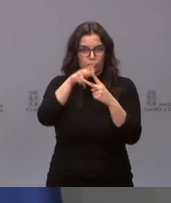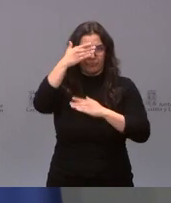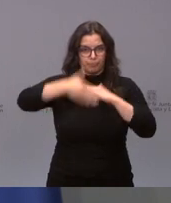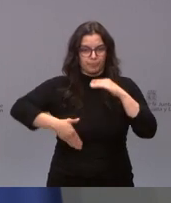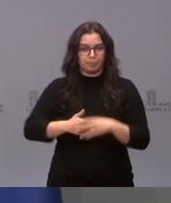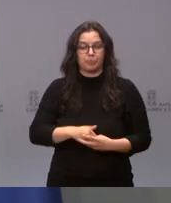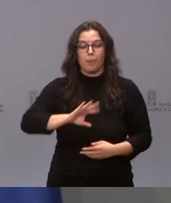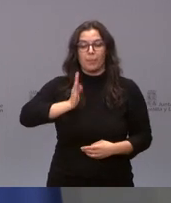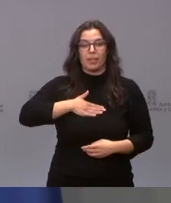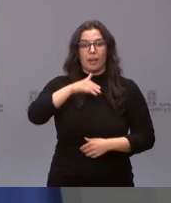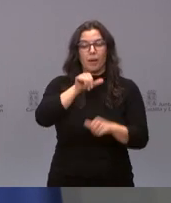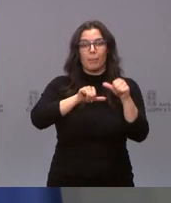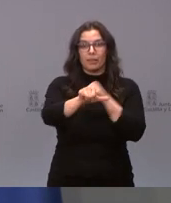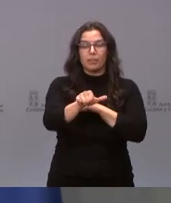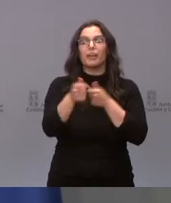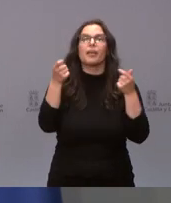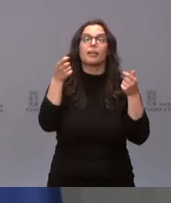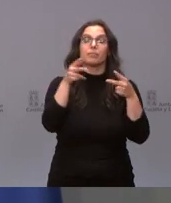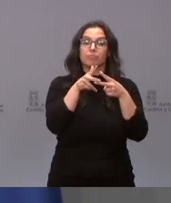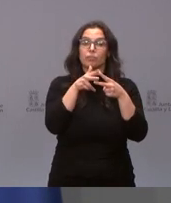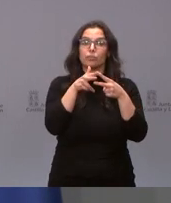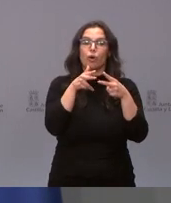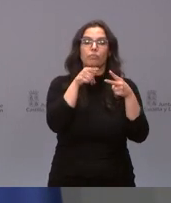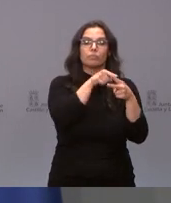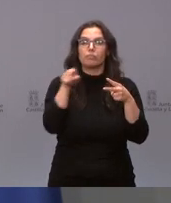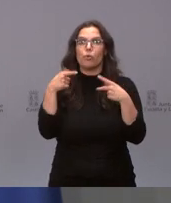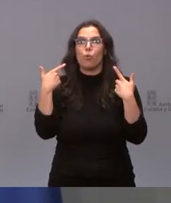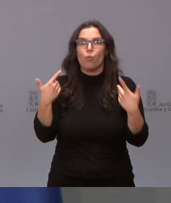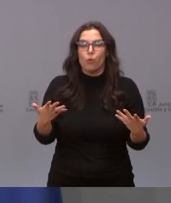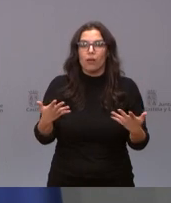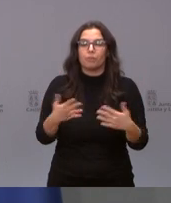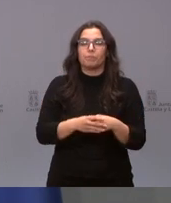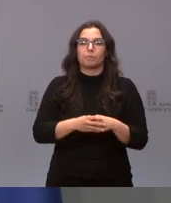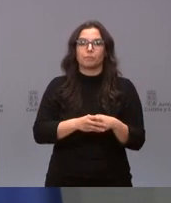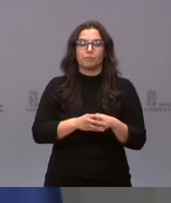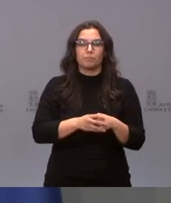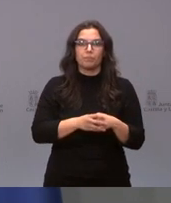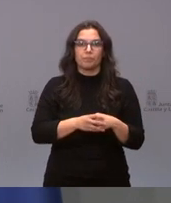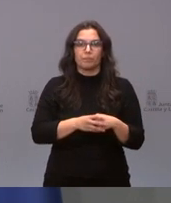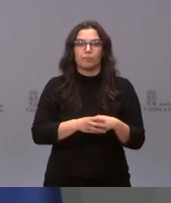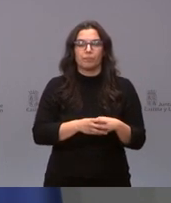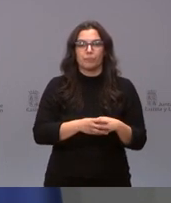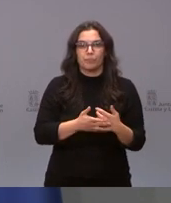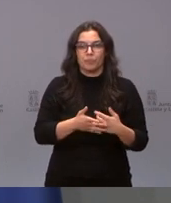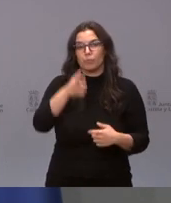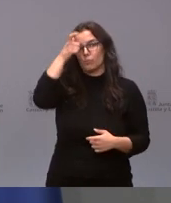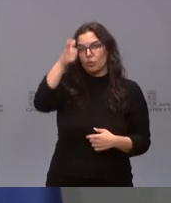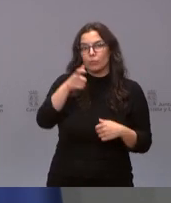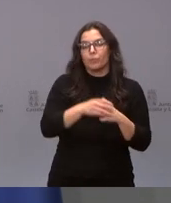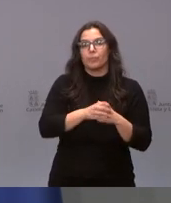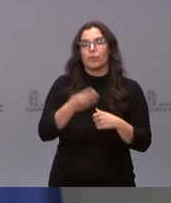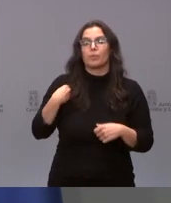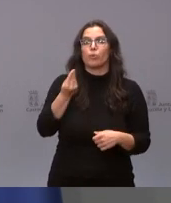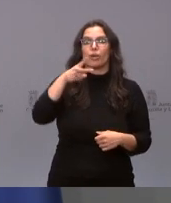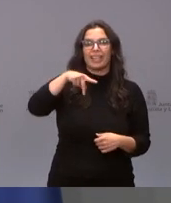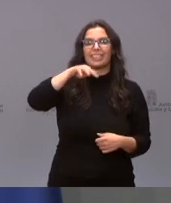mañana se aplicarán medidas de cierre del interior como hemos dicho anteriormente en los municipios de alfoz de